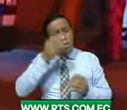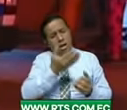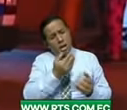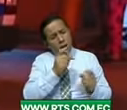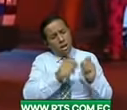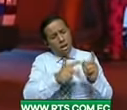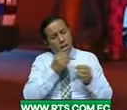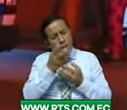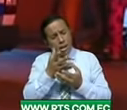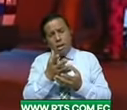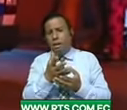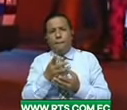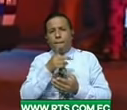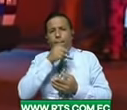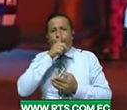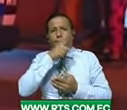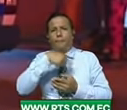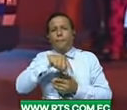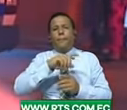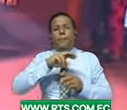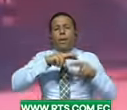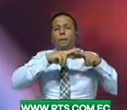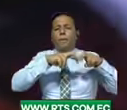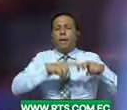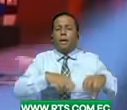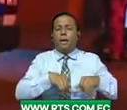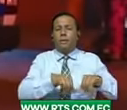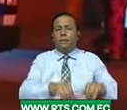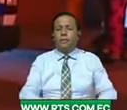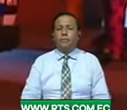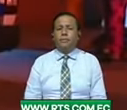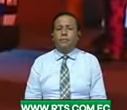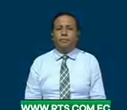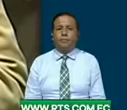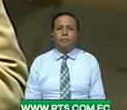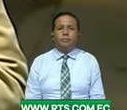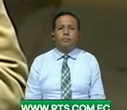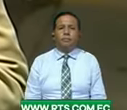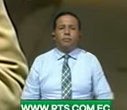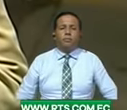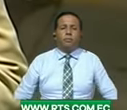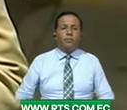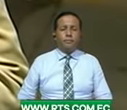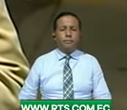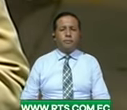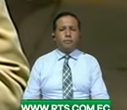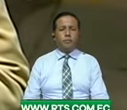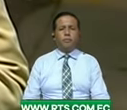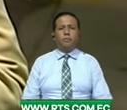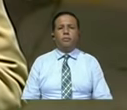encuentran realizando las investigaciones respectivas. Informó Julio César Saona.